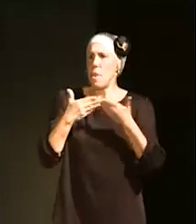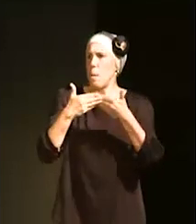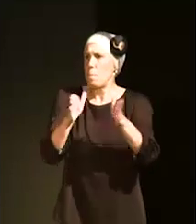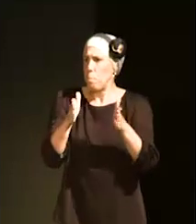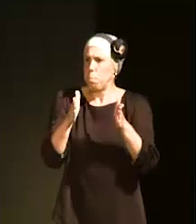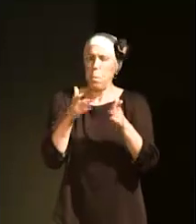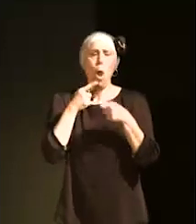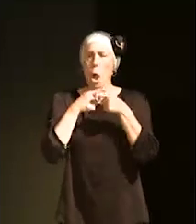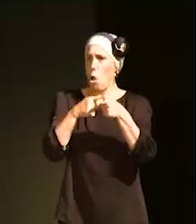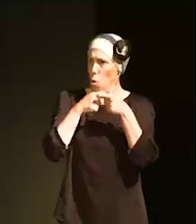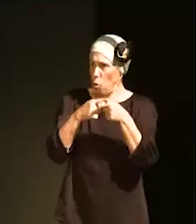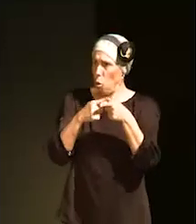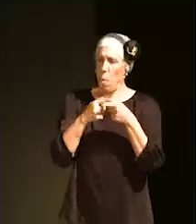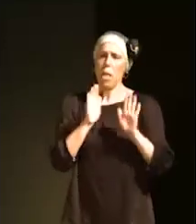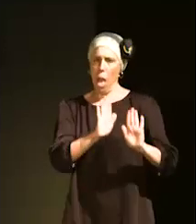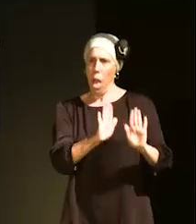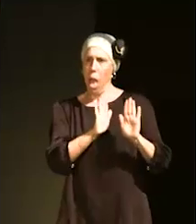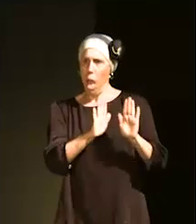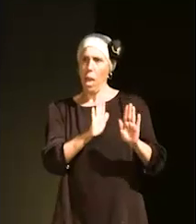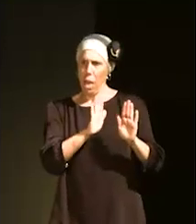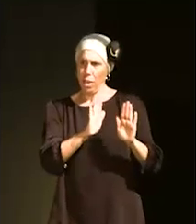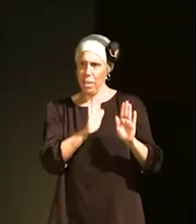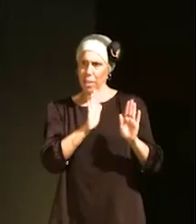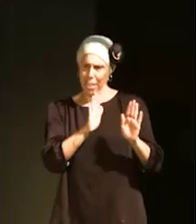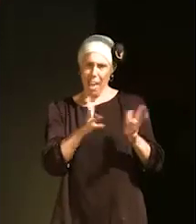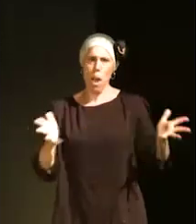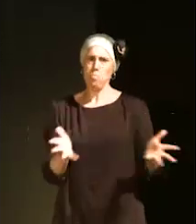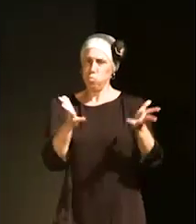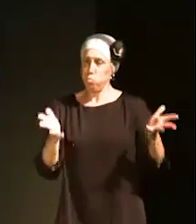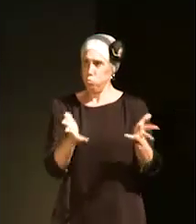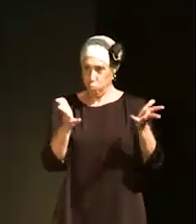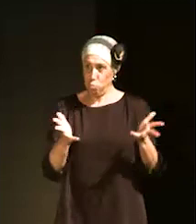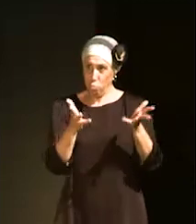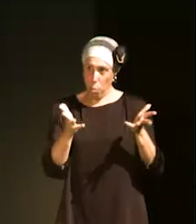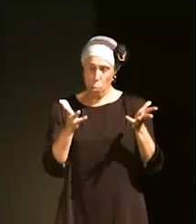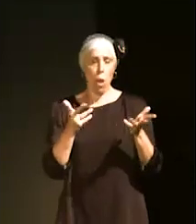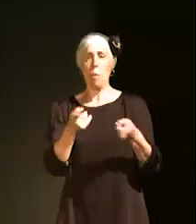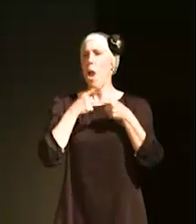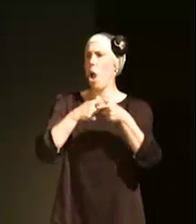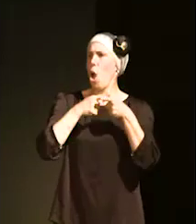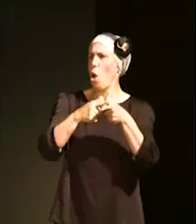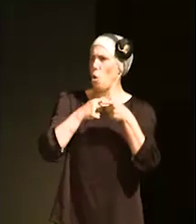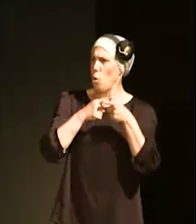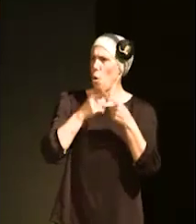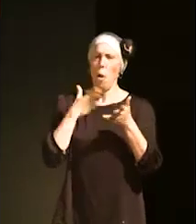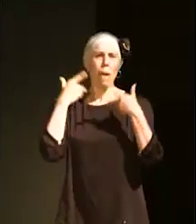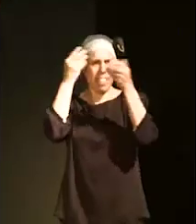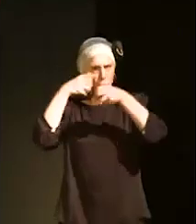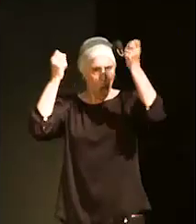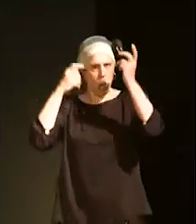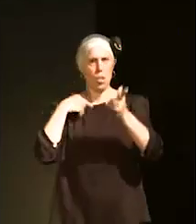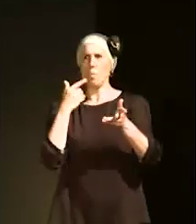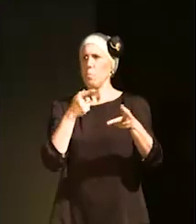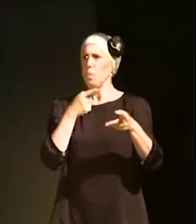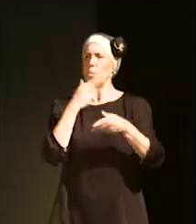largo eso sí en todos los casos la llama permanece por un tiempo largo compartiendo sus conocimientos coordinando el proyecto